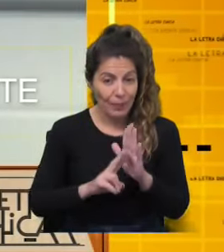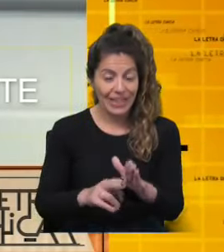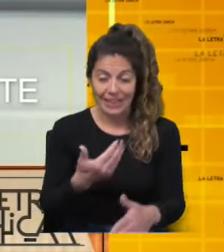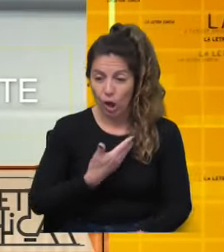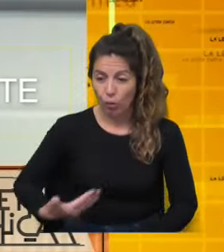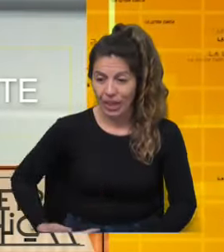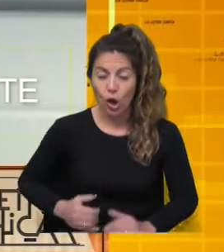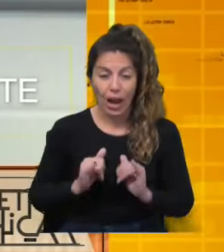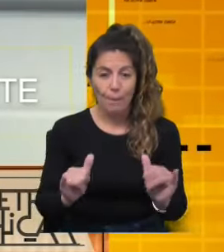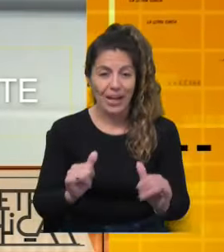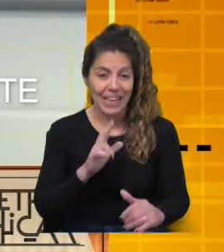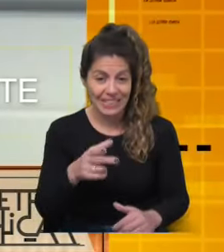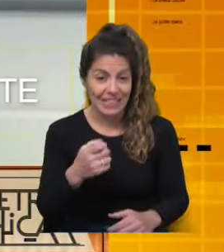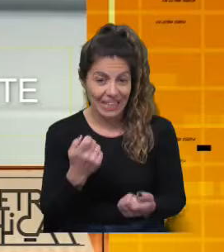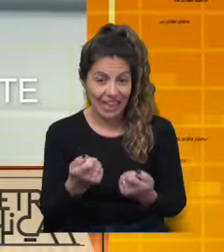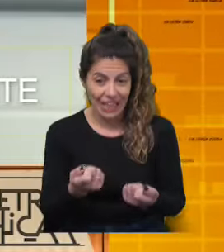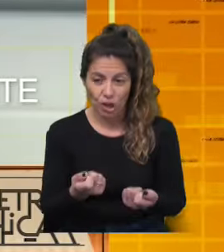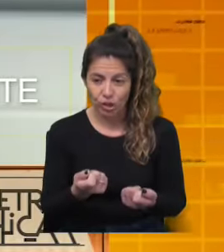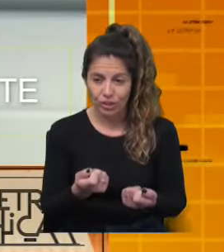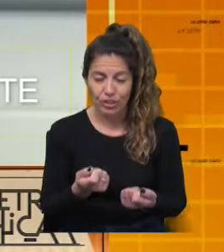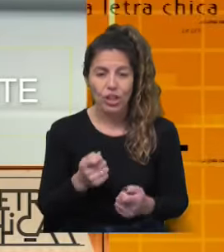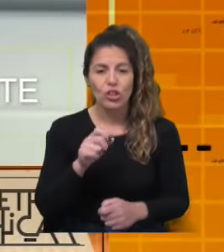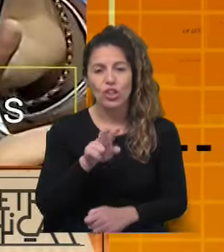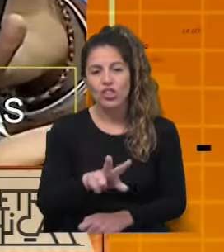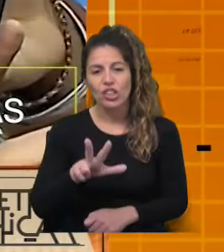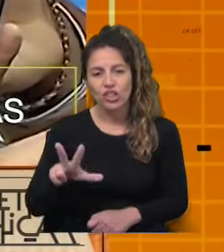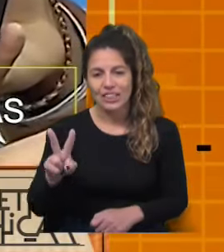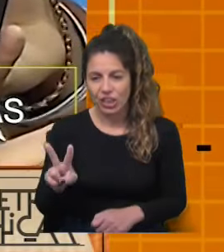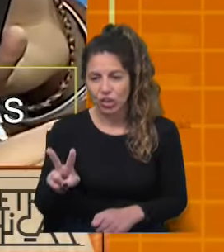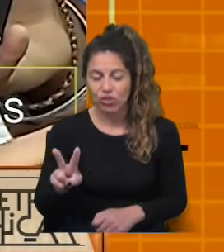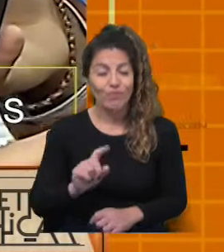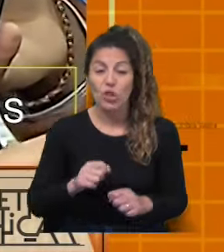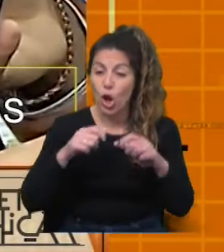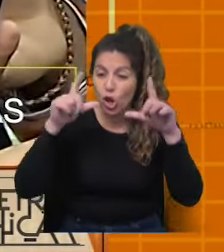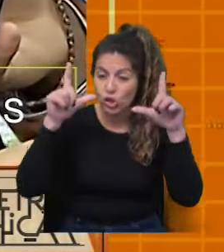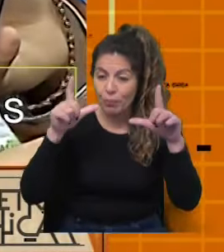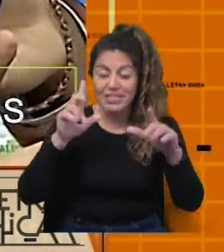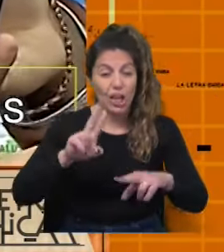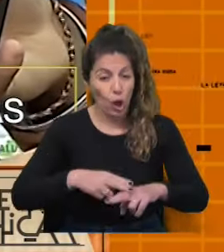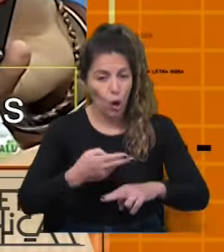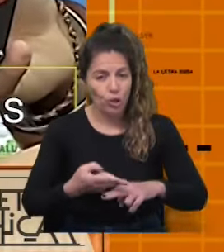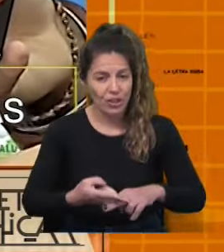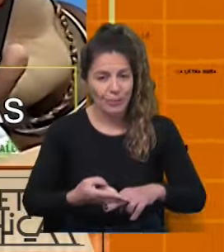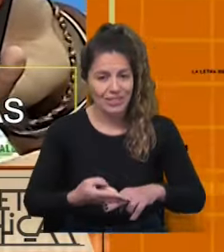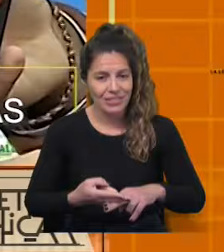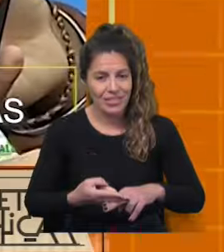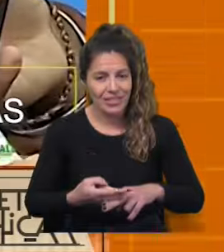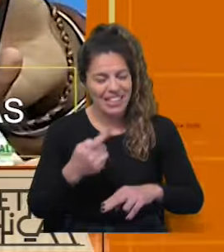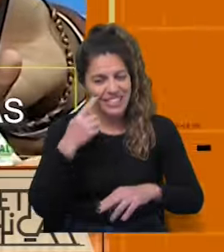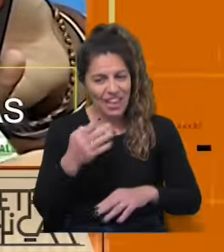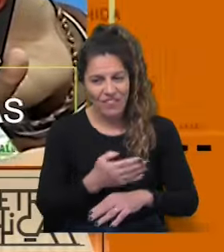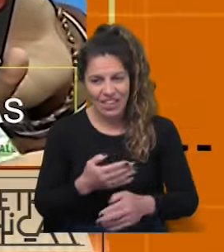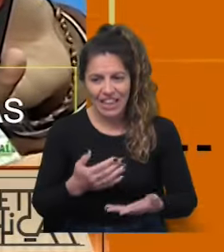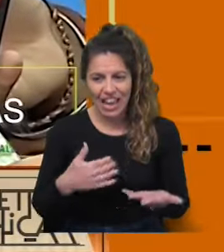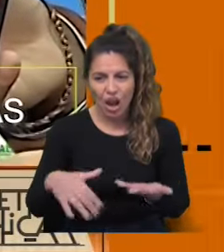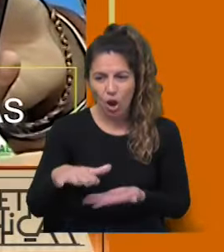gobierno que están en campaña decir que se gastaron. 232. No nos sorprende que una vez más se eludan áreas